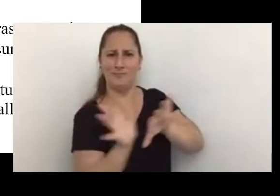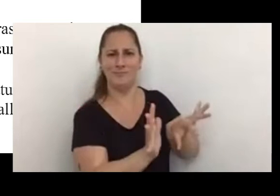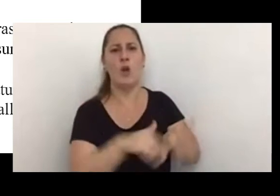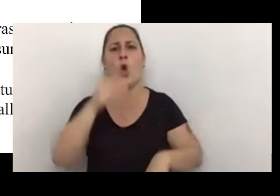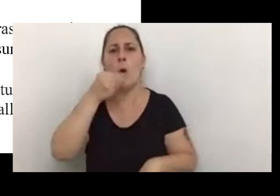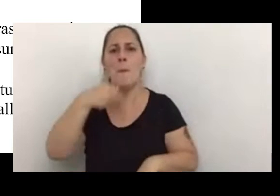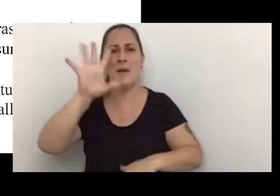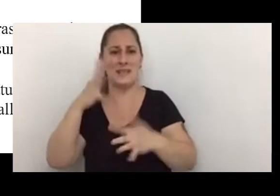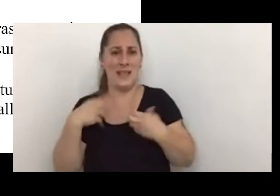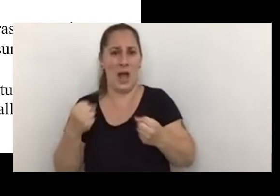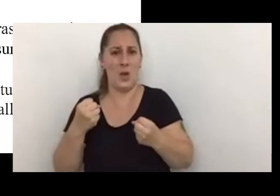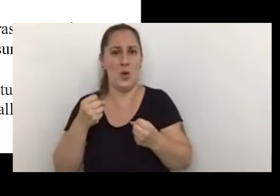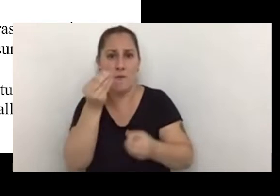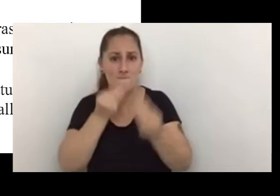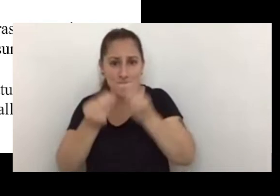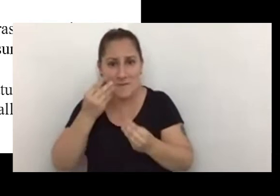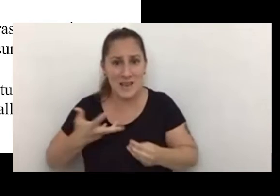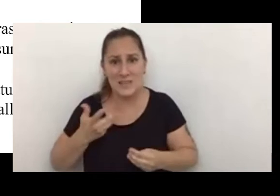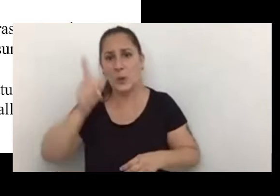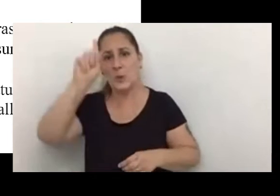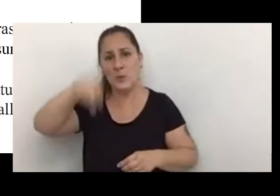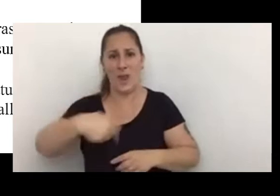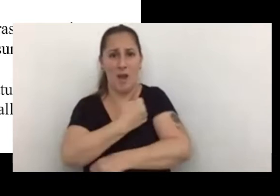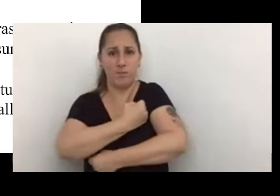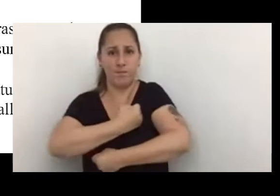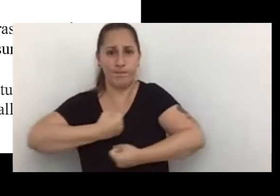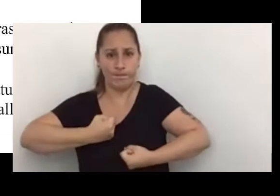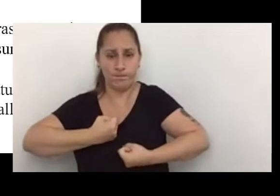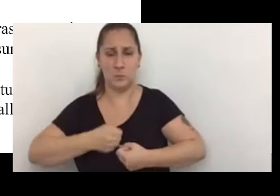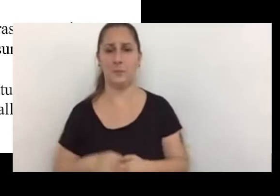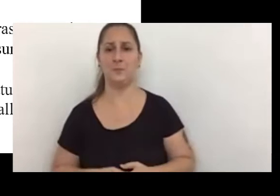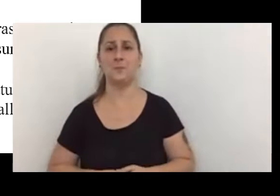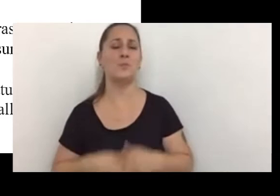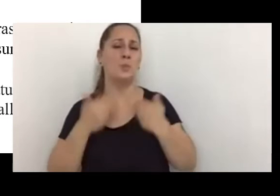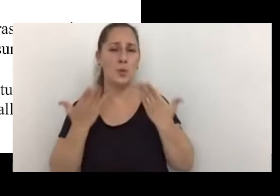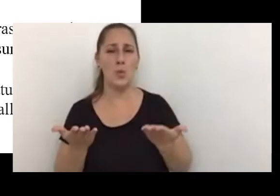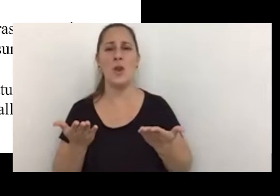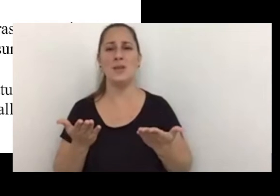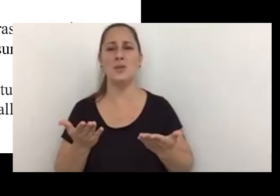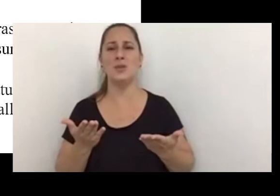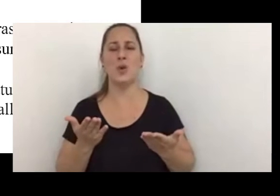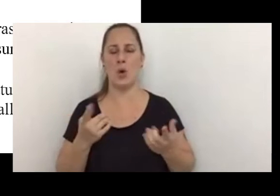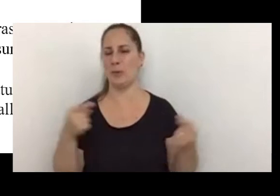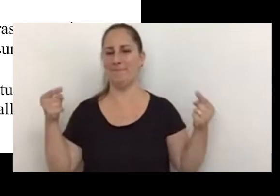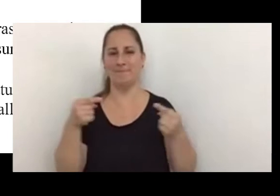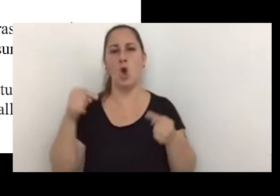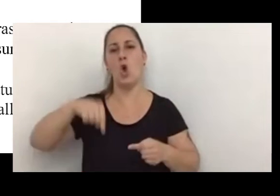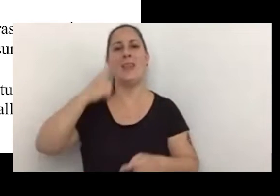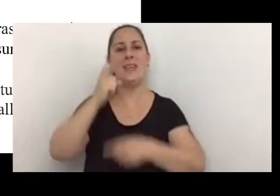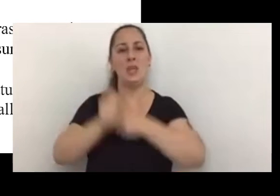obesidad. Por ello aquí se entiende que como contrapartida hoy la industria